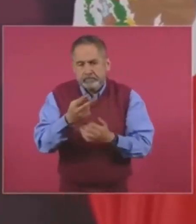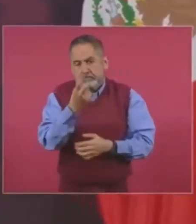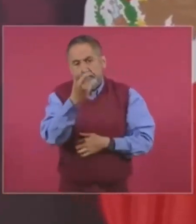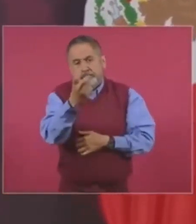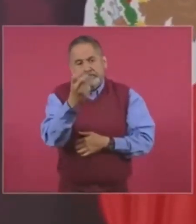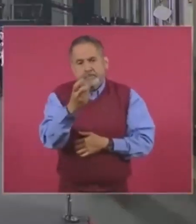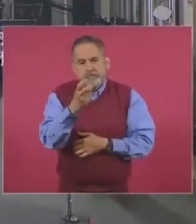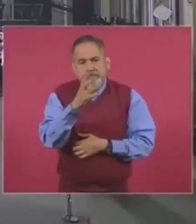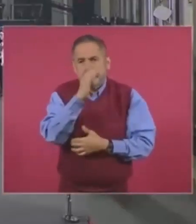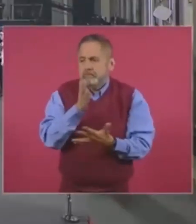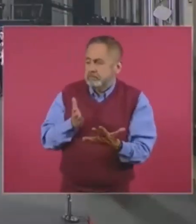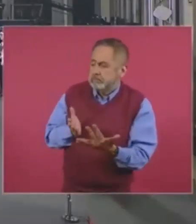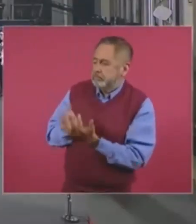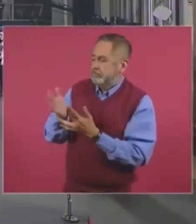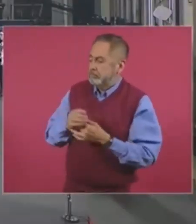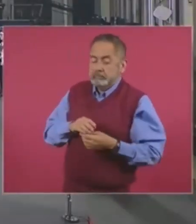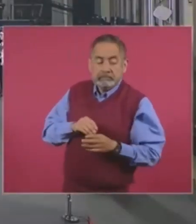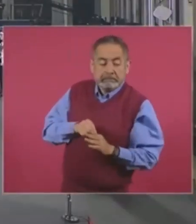acto intervencionista